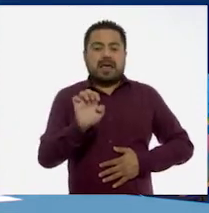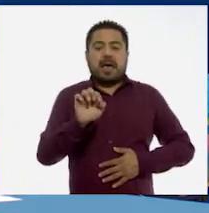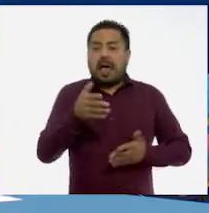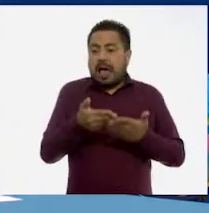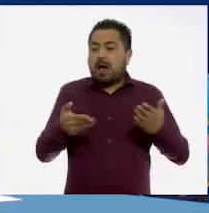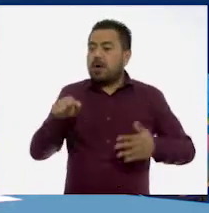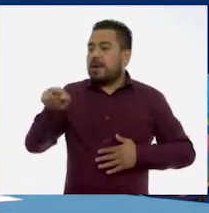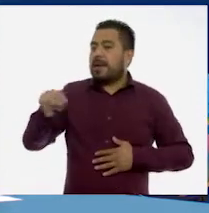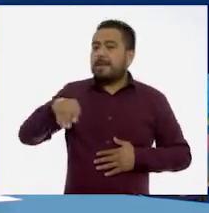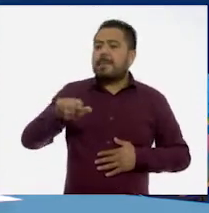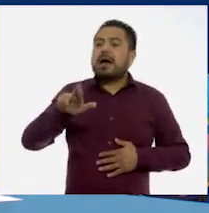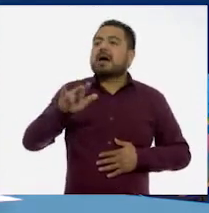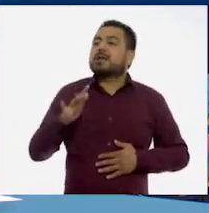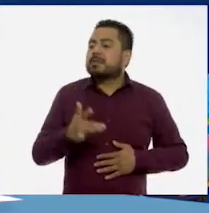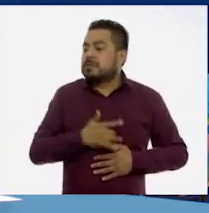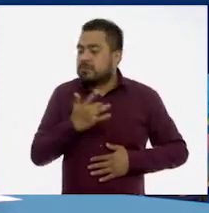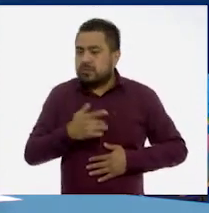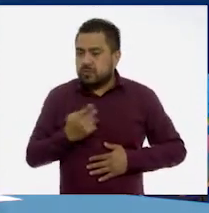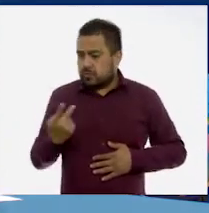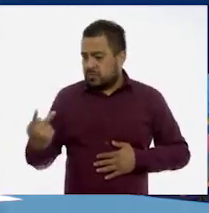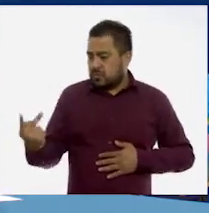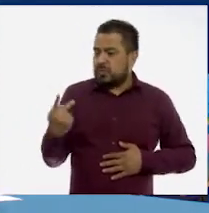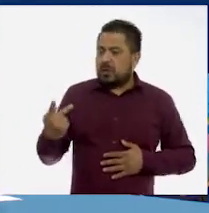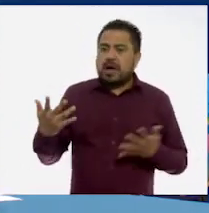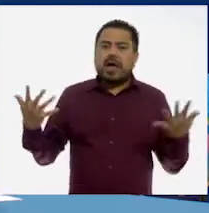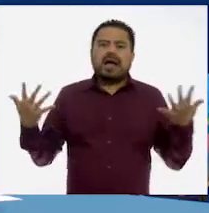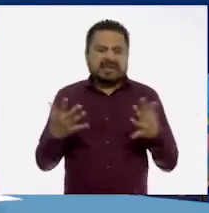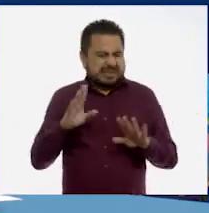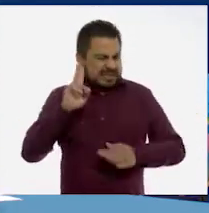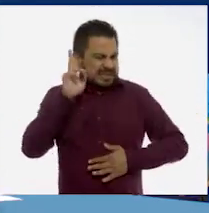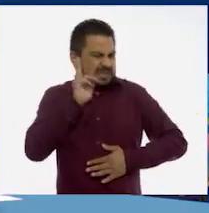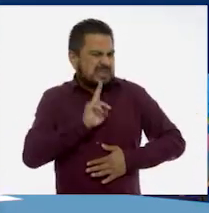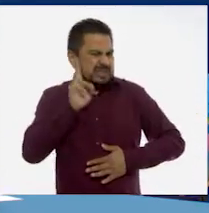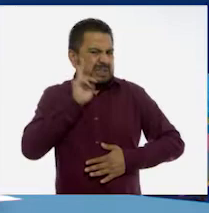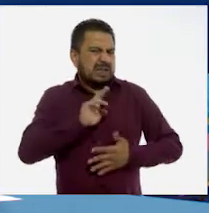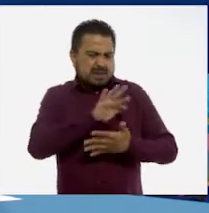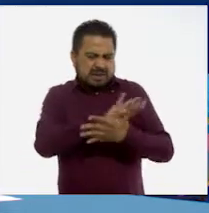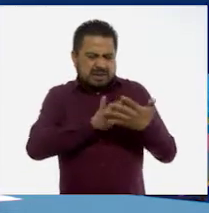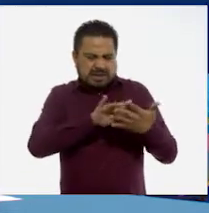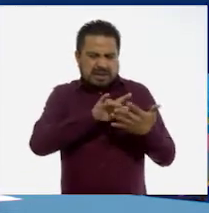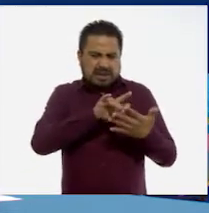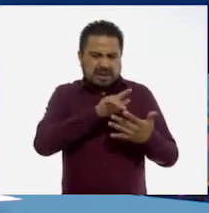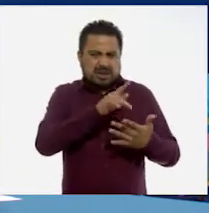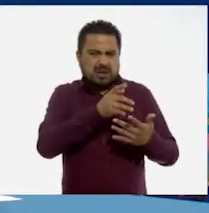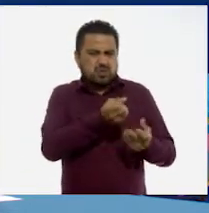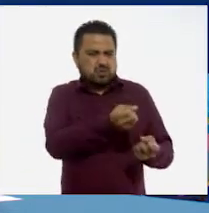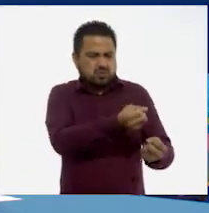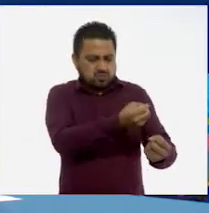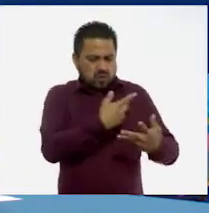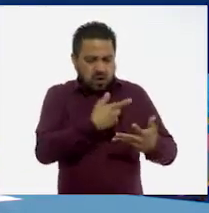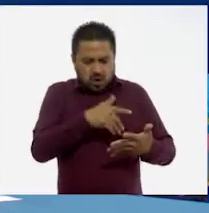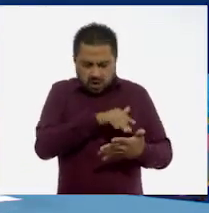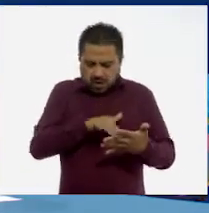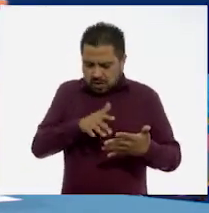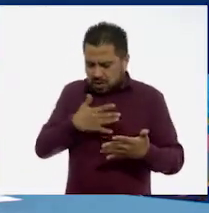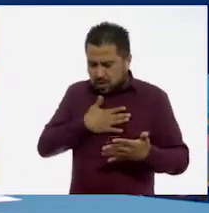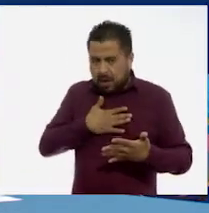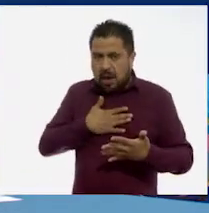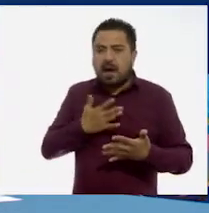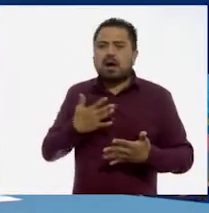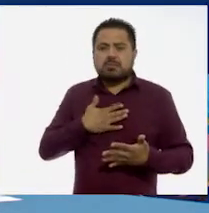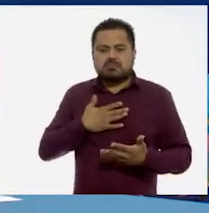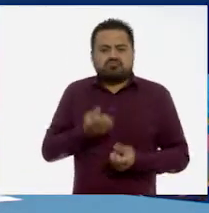María, ¿qué te parece si tú y yo hacemos el intento de pasar un texto de tercera persona a